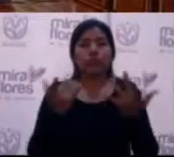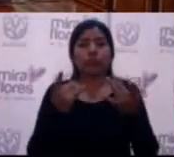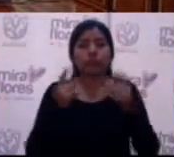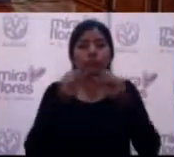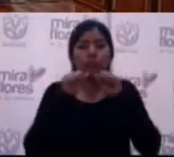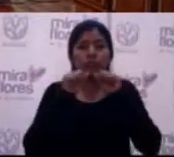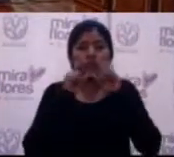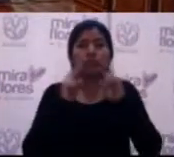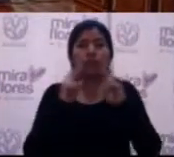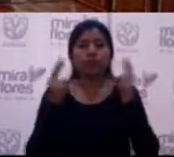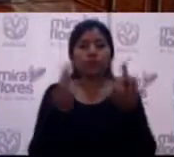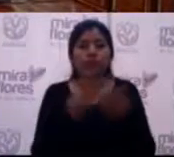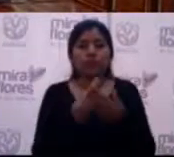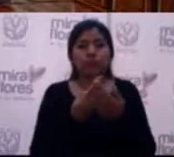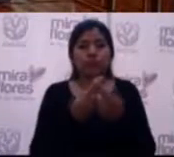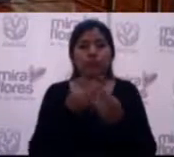número